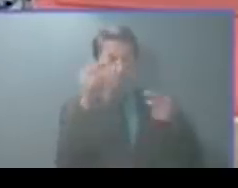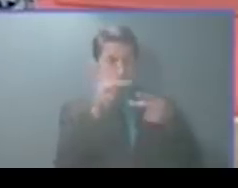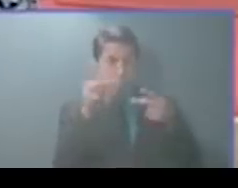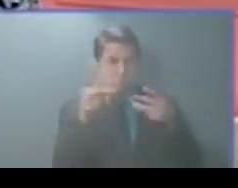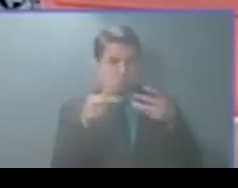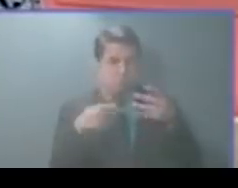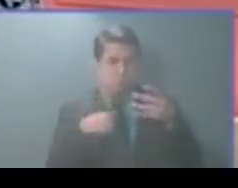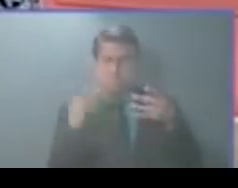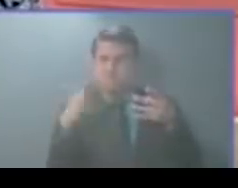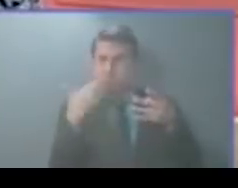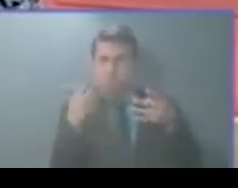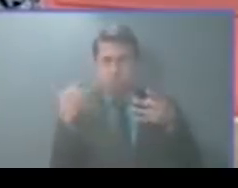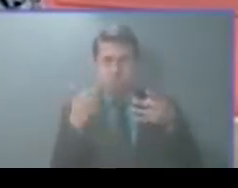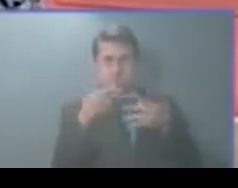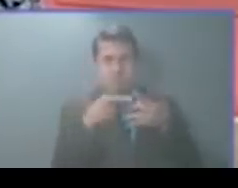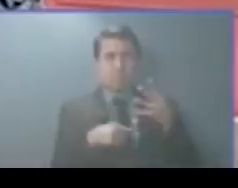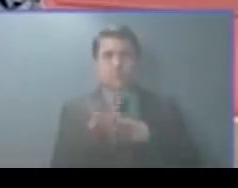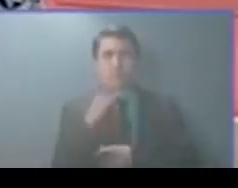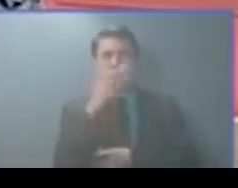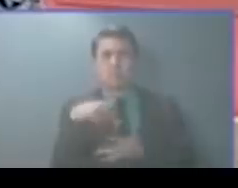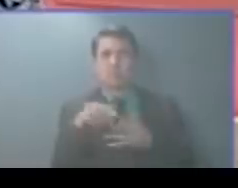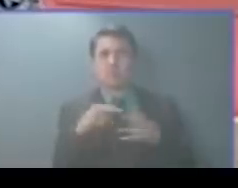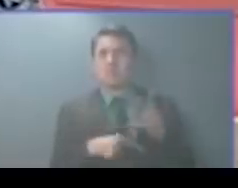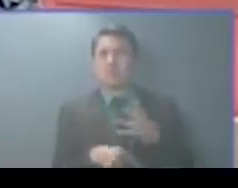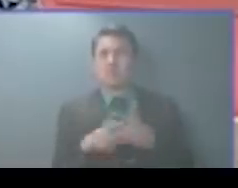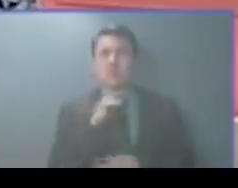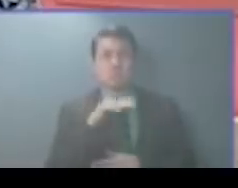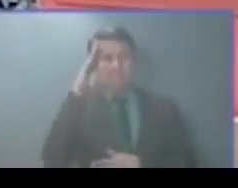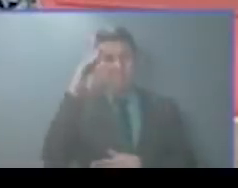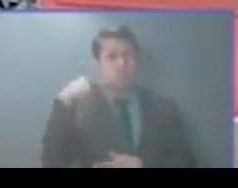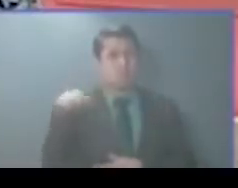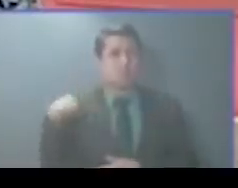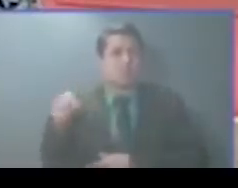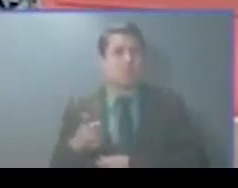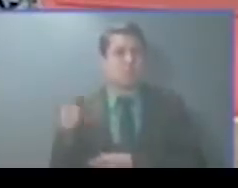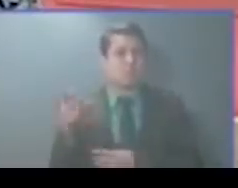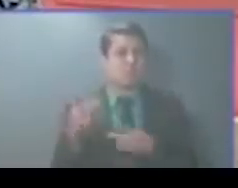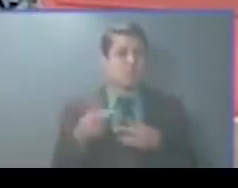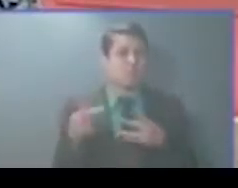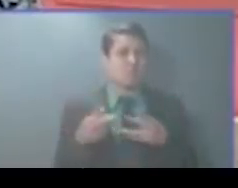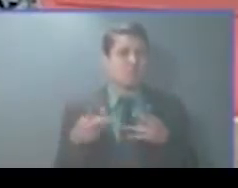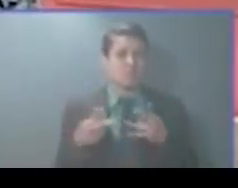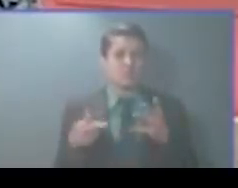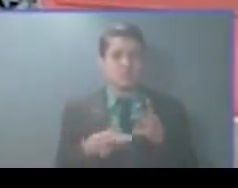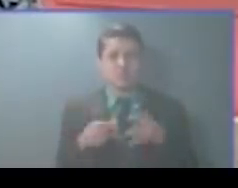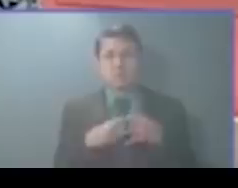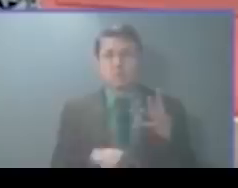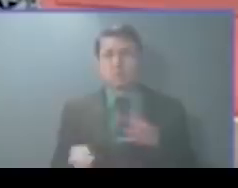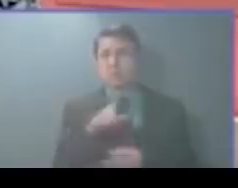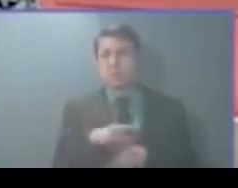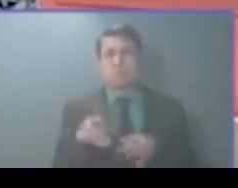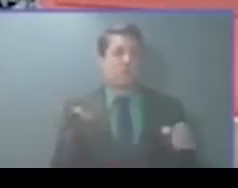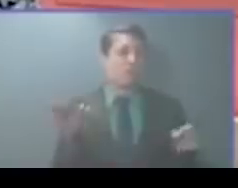mencioné al superior que me estuviera demandando, y tradicionalmente, históricamente,